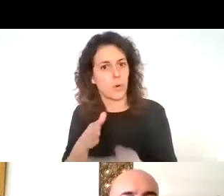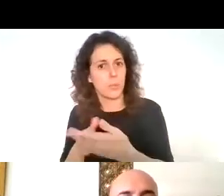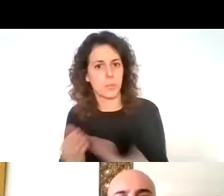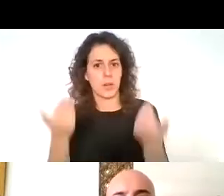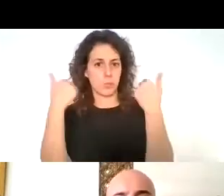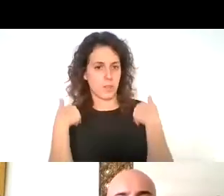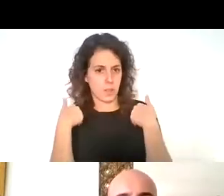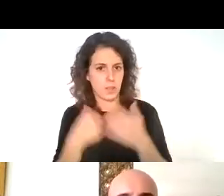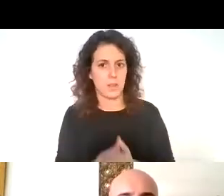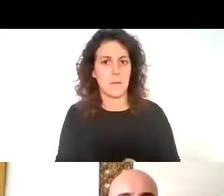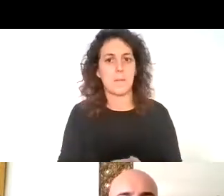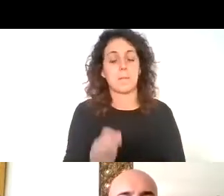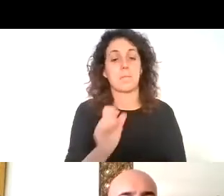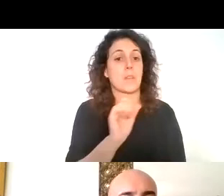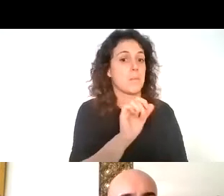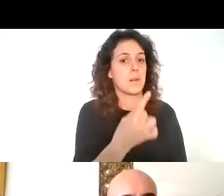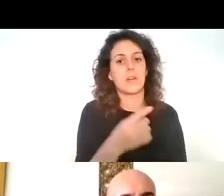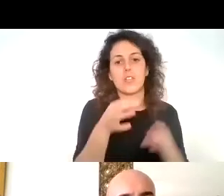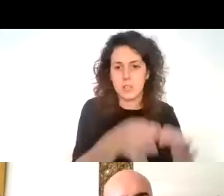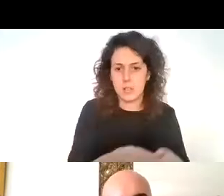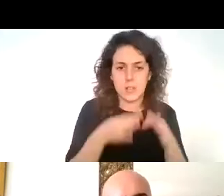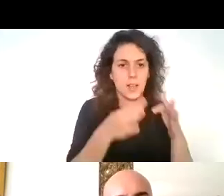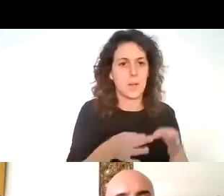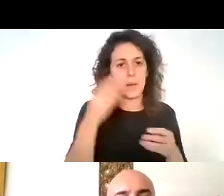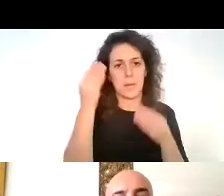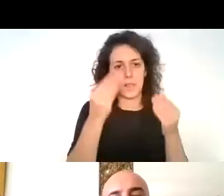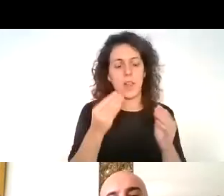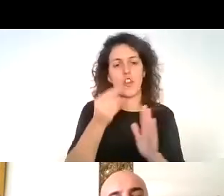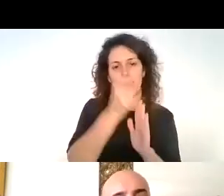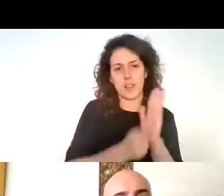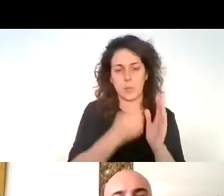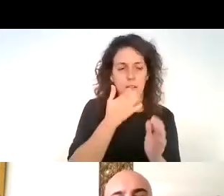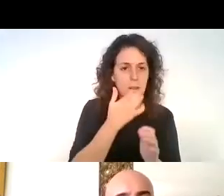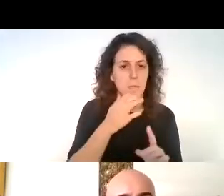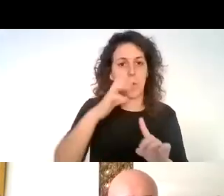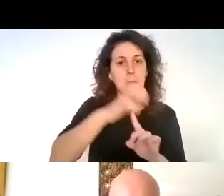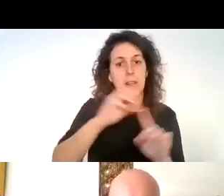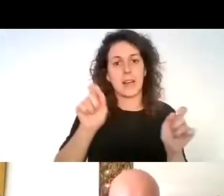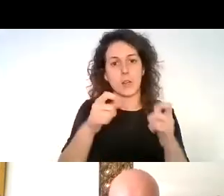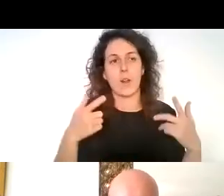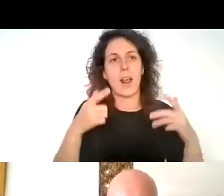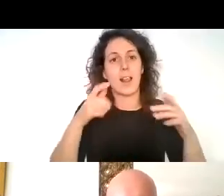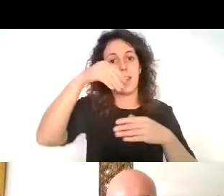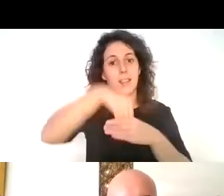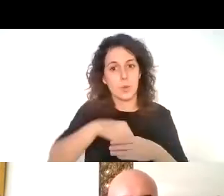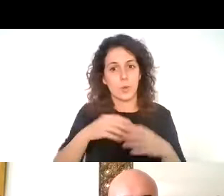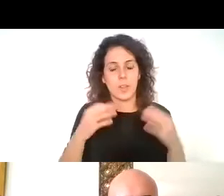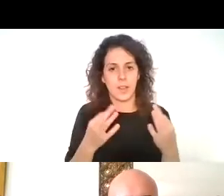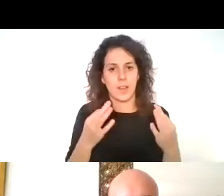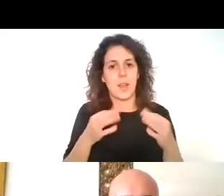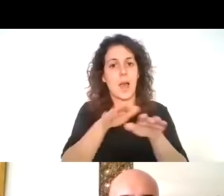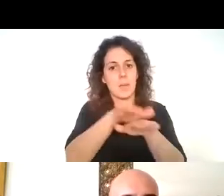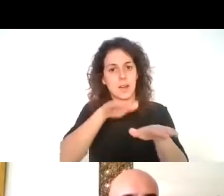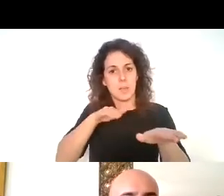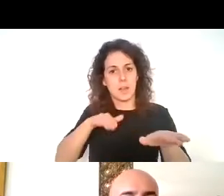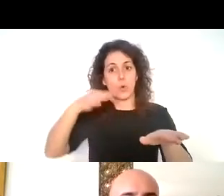el primer momento, siempre se han tenido en cuenta requisitos como que el parque natural cuente con aparcamientos de uso público, con